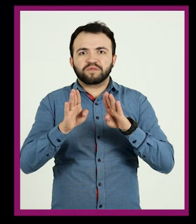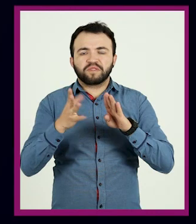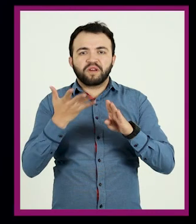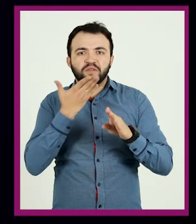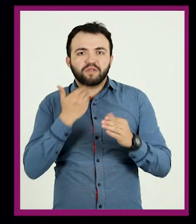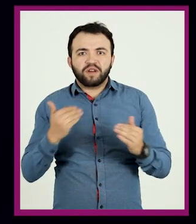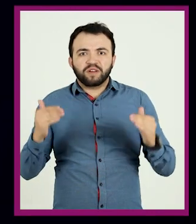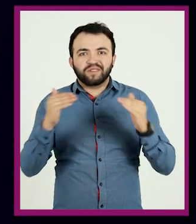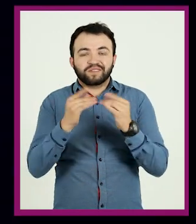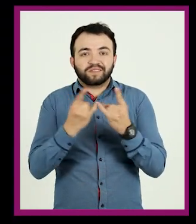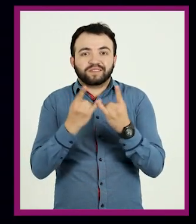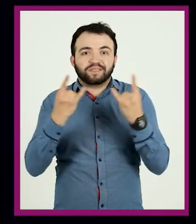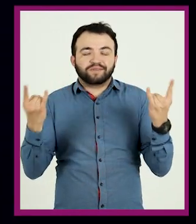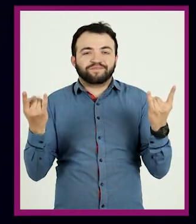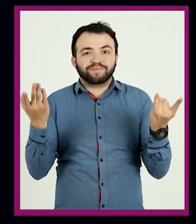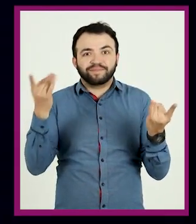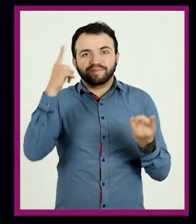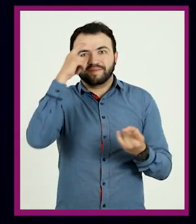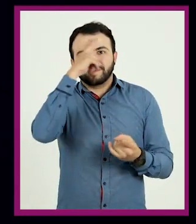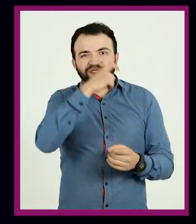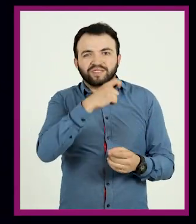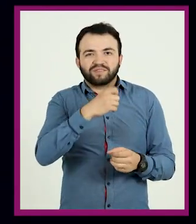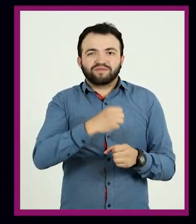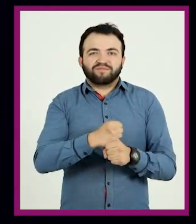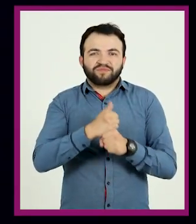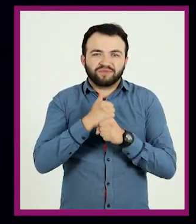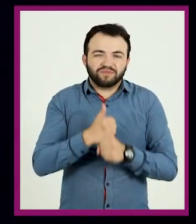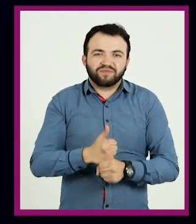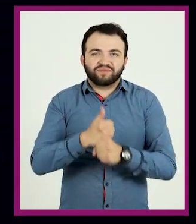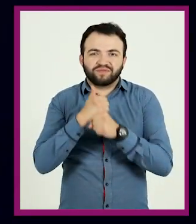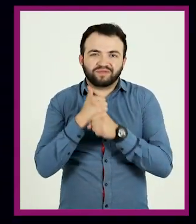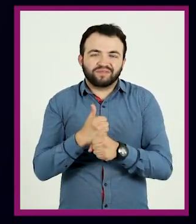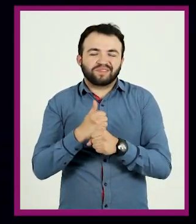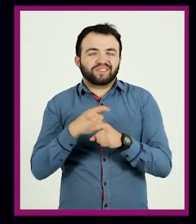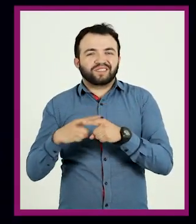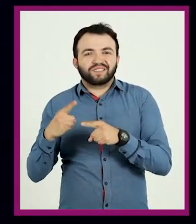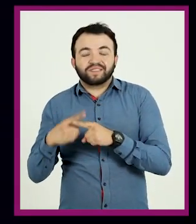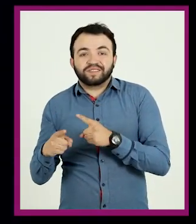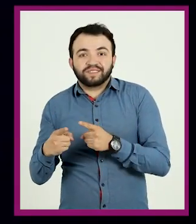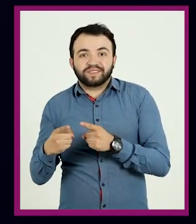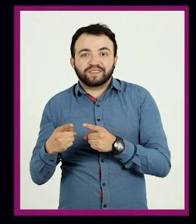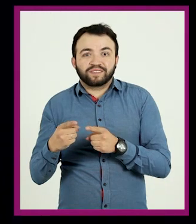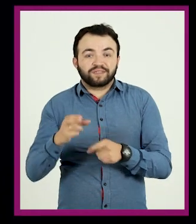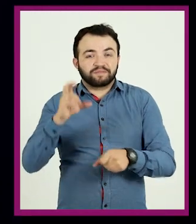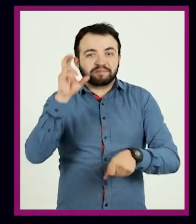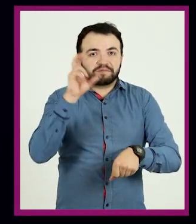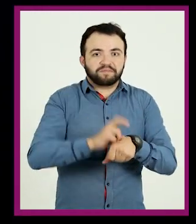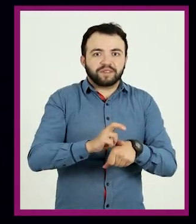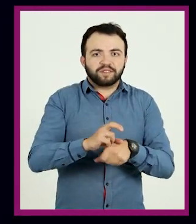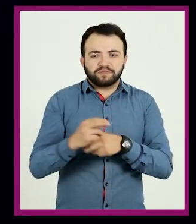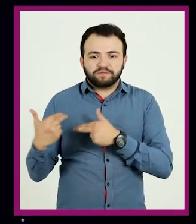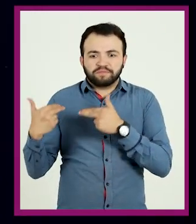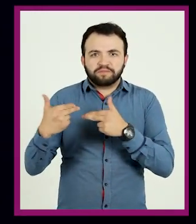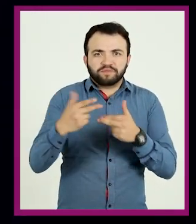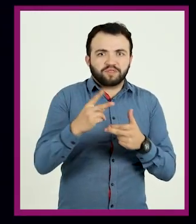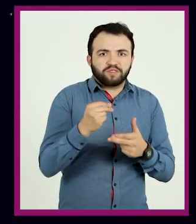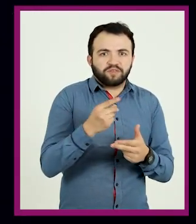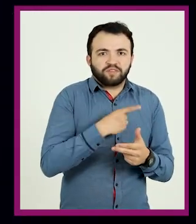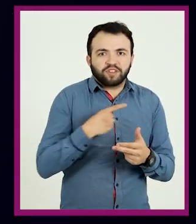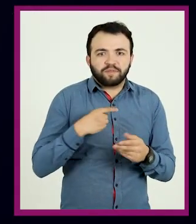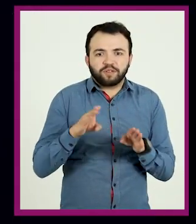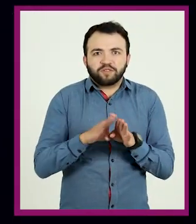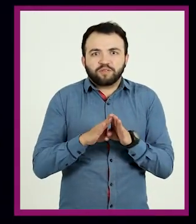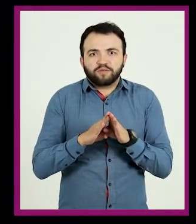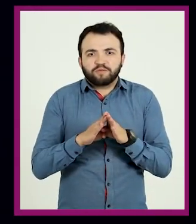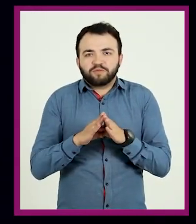biología. Son resultado de procesos históricos complejos, de opresiones y resistencias. El patriarcado no